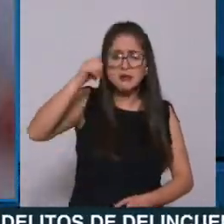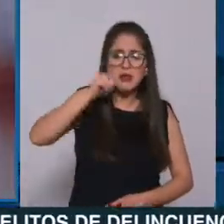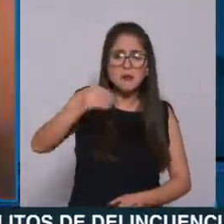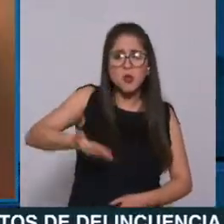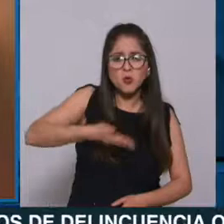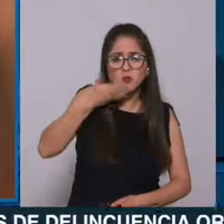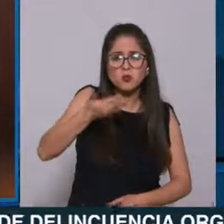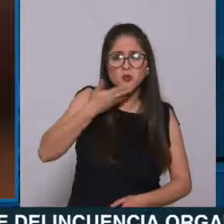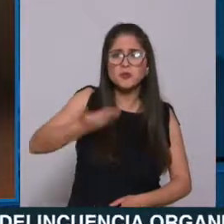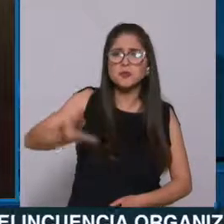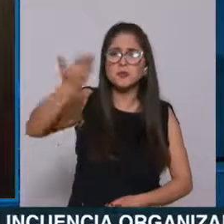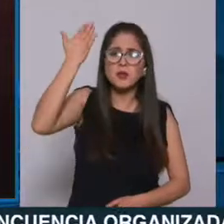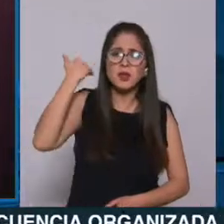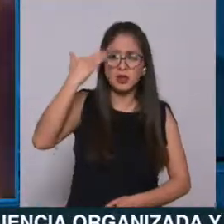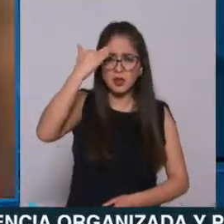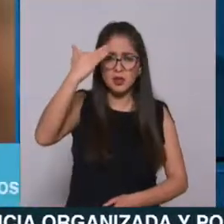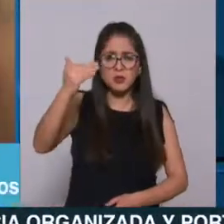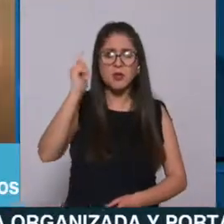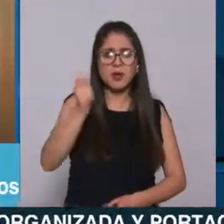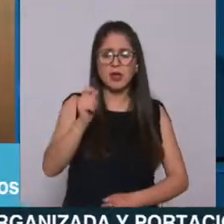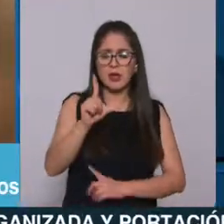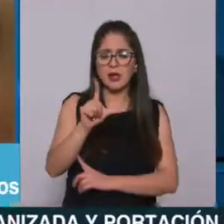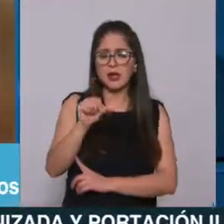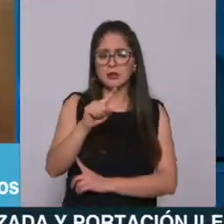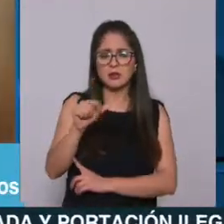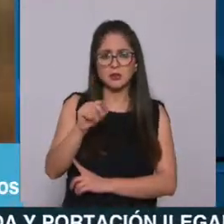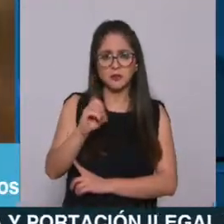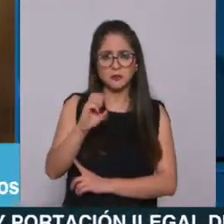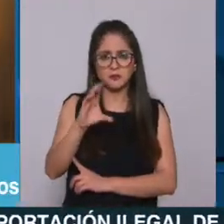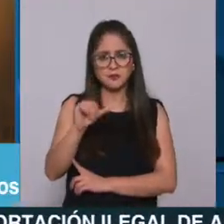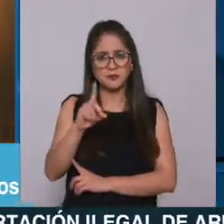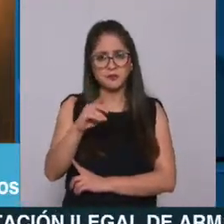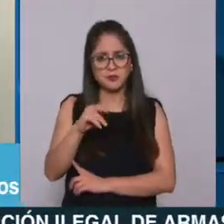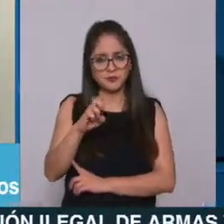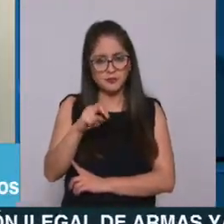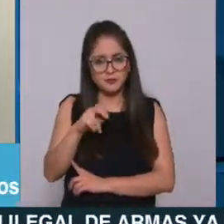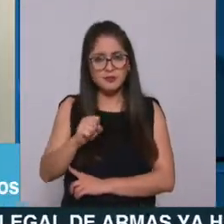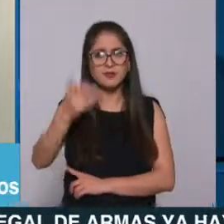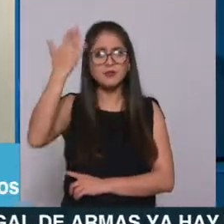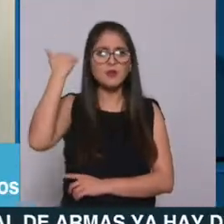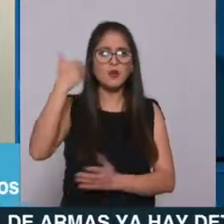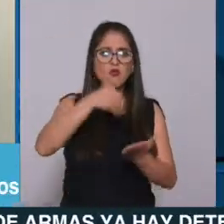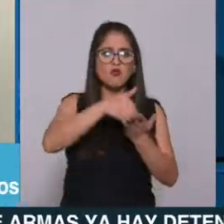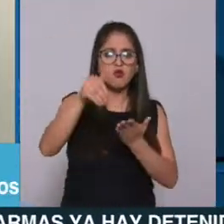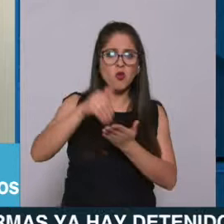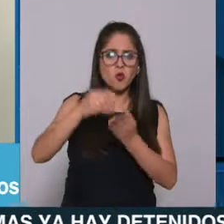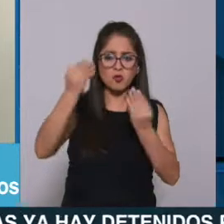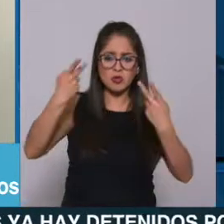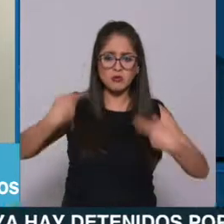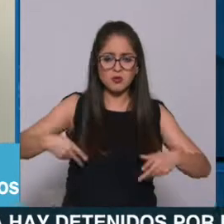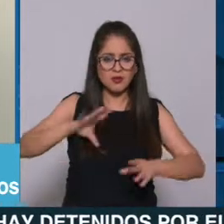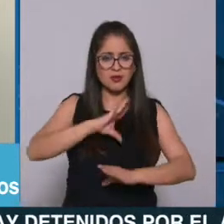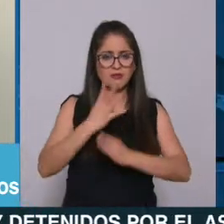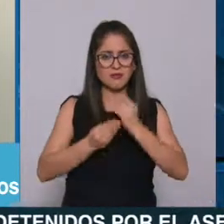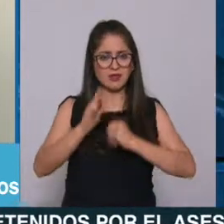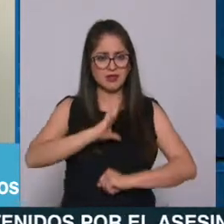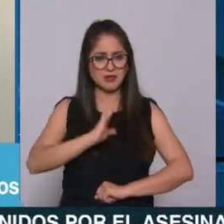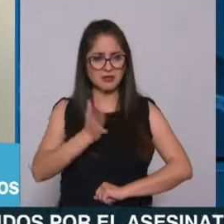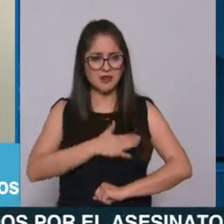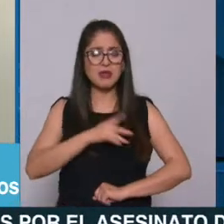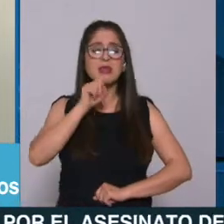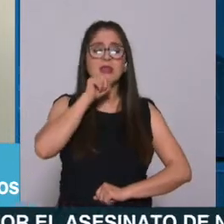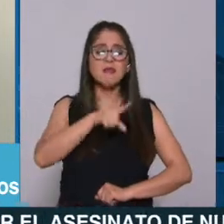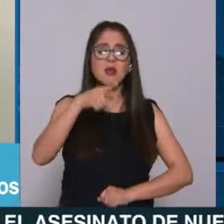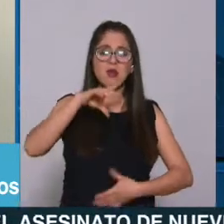la época, digamos, de Lázaro Cárdenas a la fecha, cuando vino, digamos, el exilio español y cuando se instauraron, digamos, todas las dictaduras en